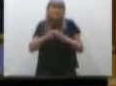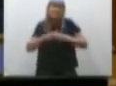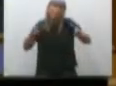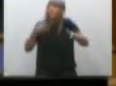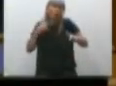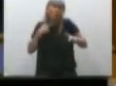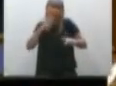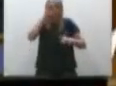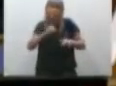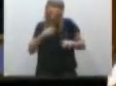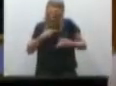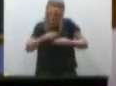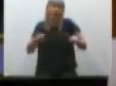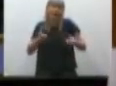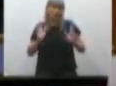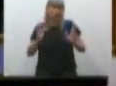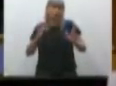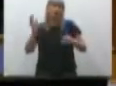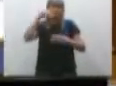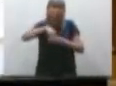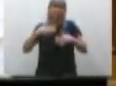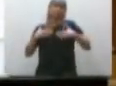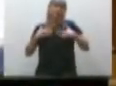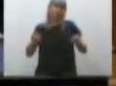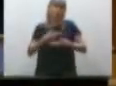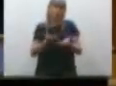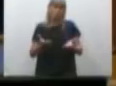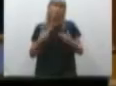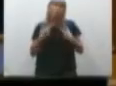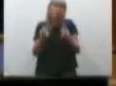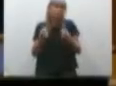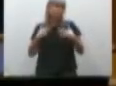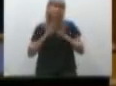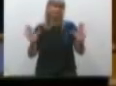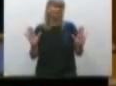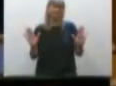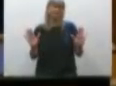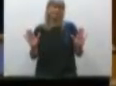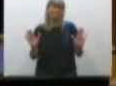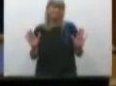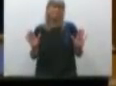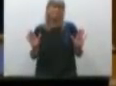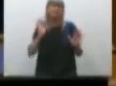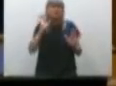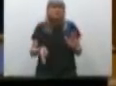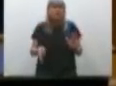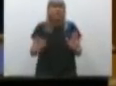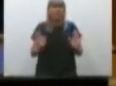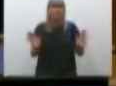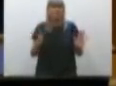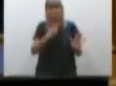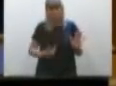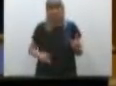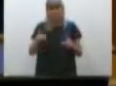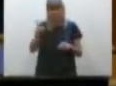hay un aborto clandestino que sucede digamos que el aborto en la que toma la decisión de abortar la va a tomar igual y que hay mujeres